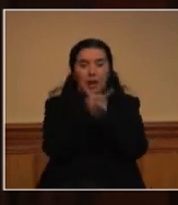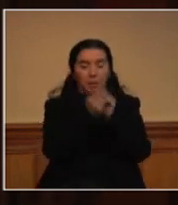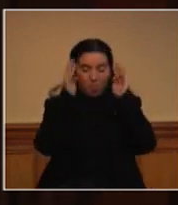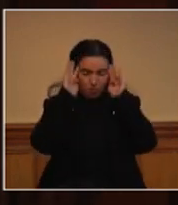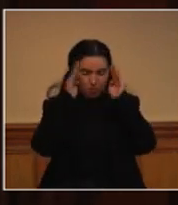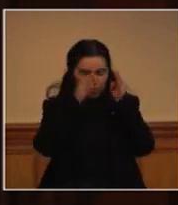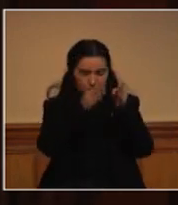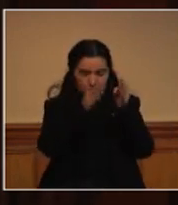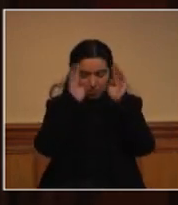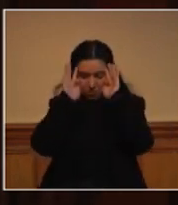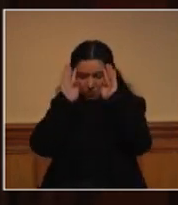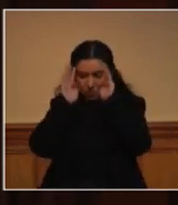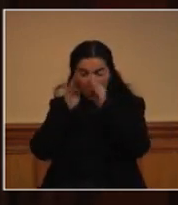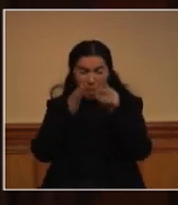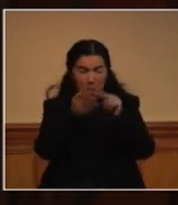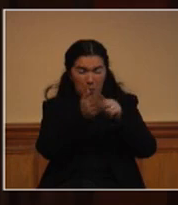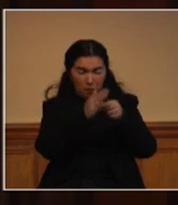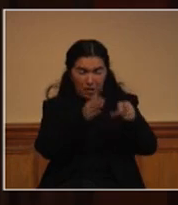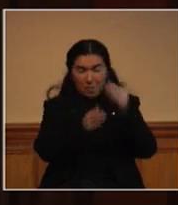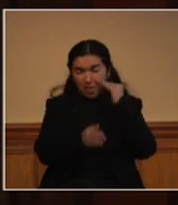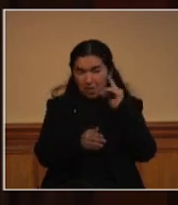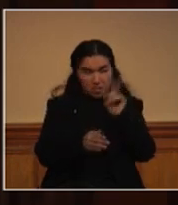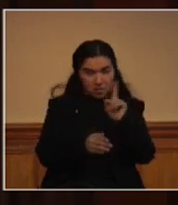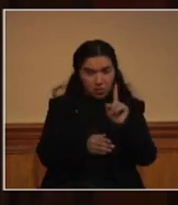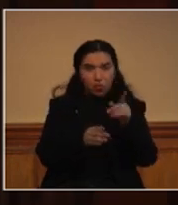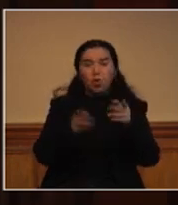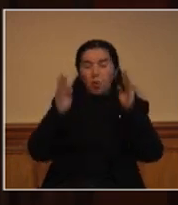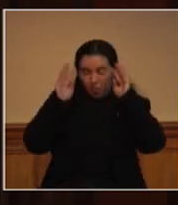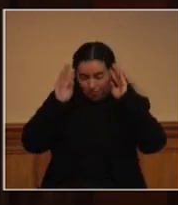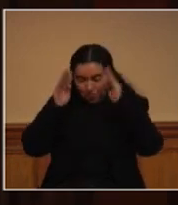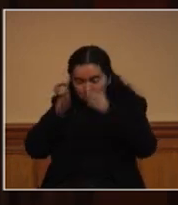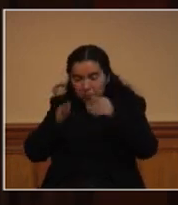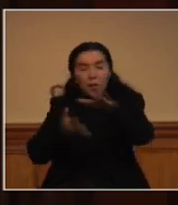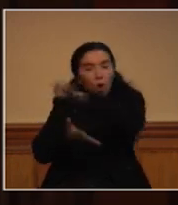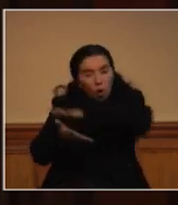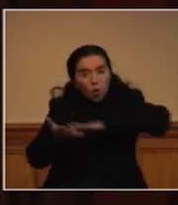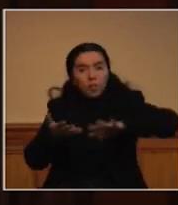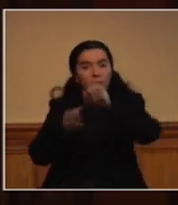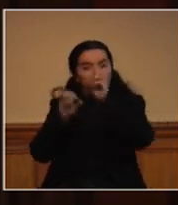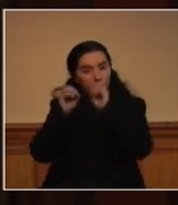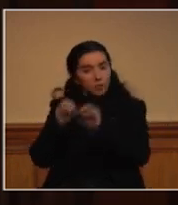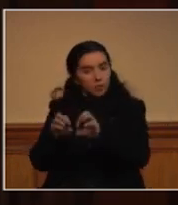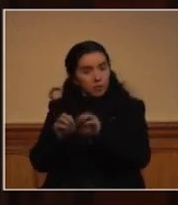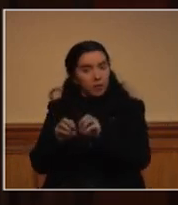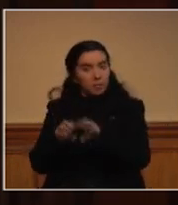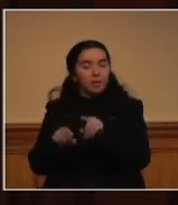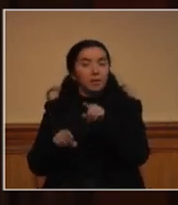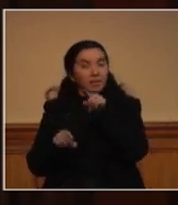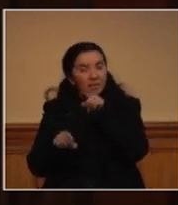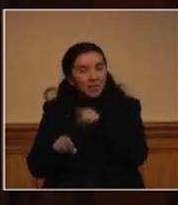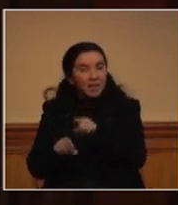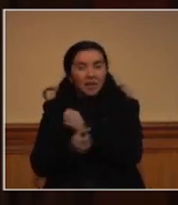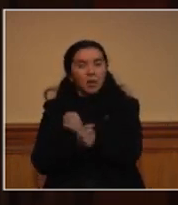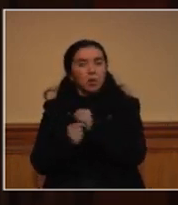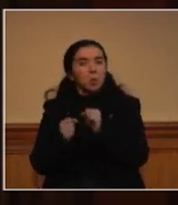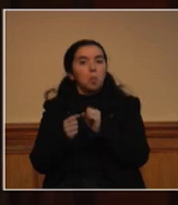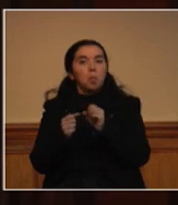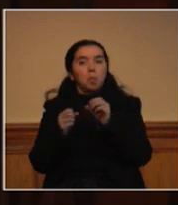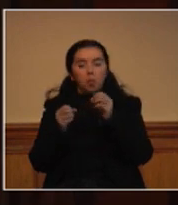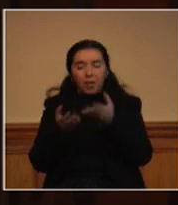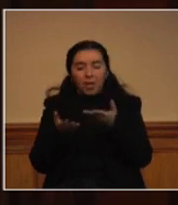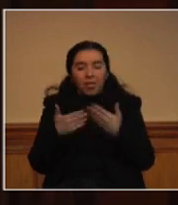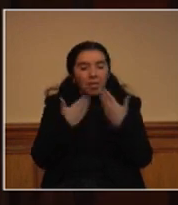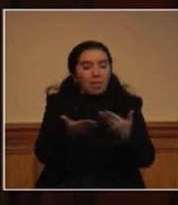está tanto el problema en el niño, sino en el contexto de aprendizaje que hemos sido capaces de crear para